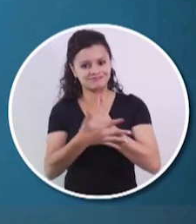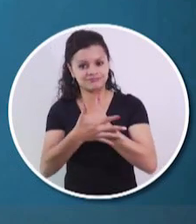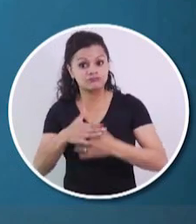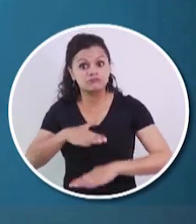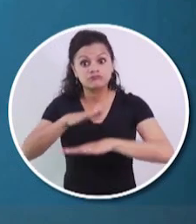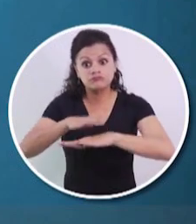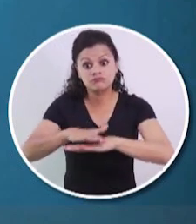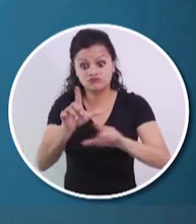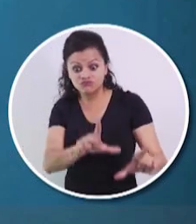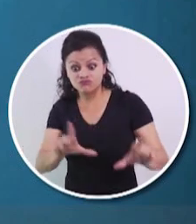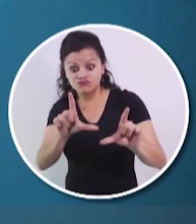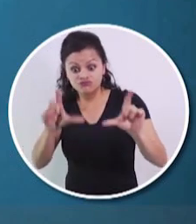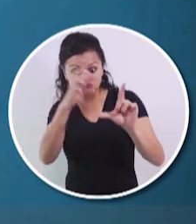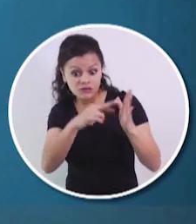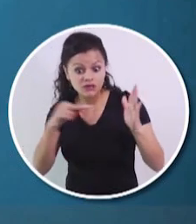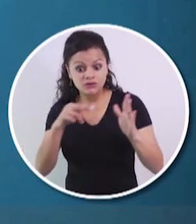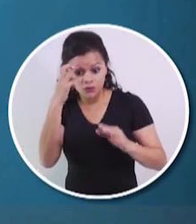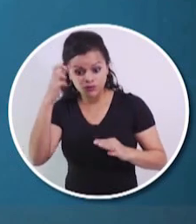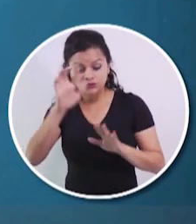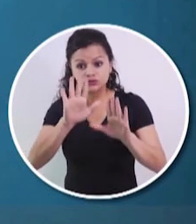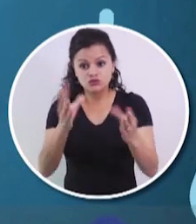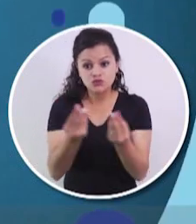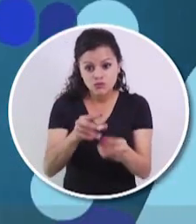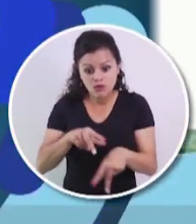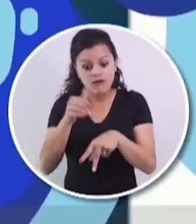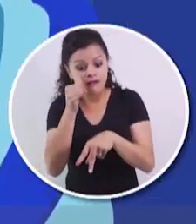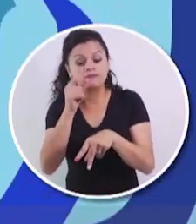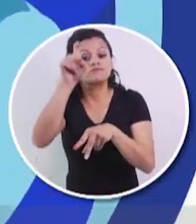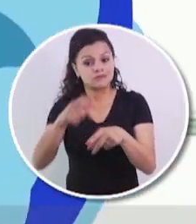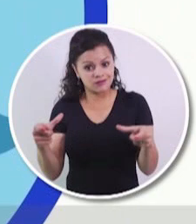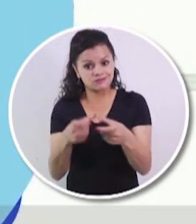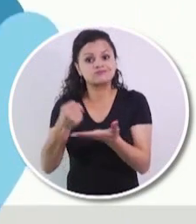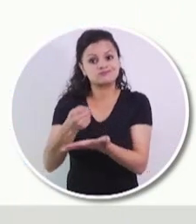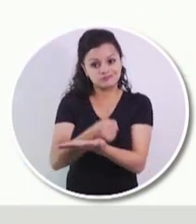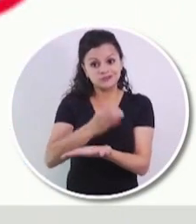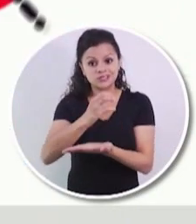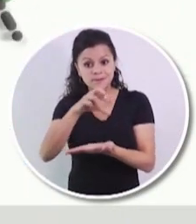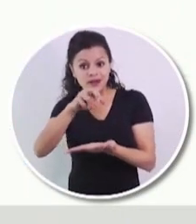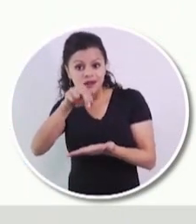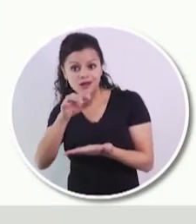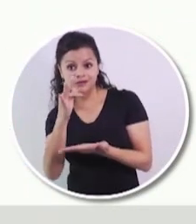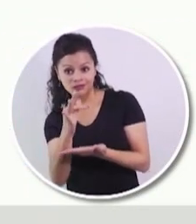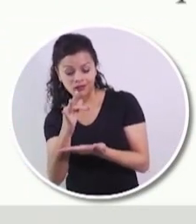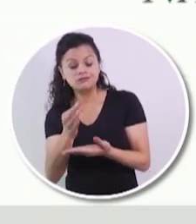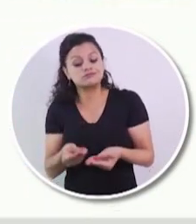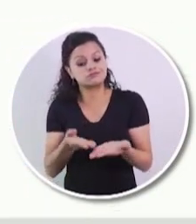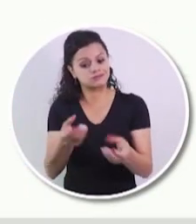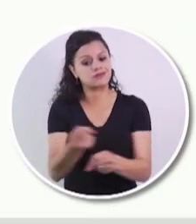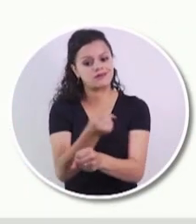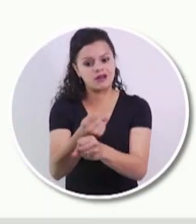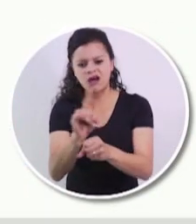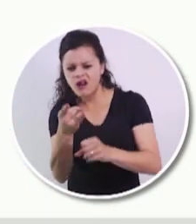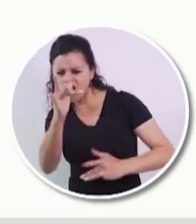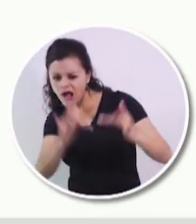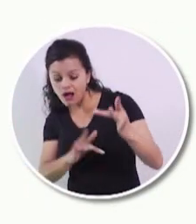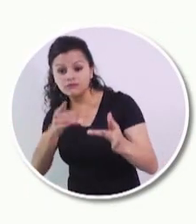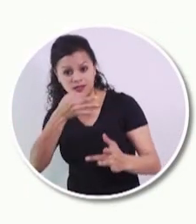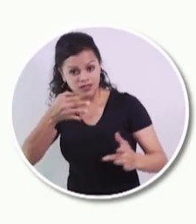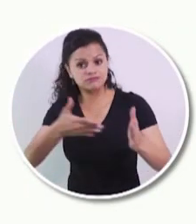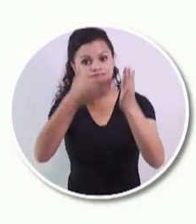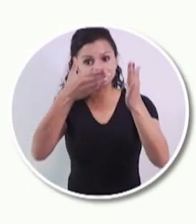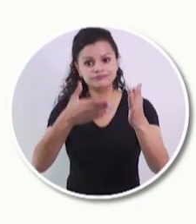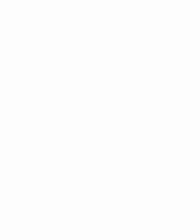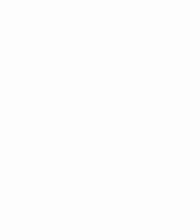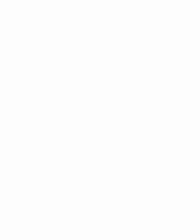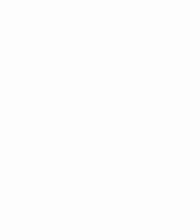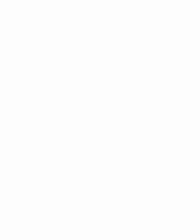realizamos inspección, vigilancia y control en todo el país. Recuerde, los tecnólogos y técnicos profesionales en topografía deben contar con licencia profesional expedida